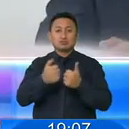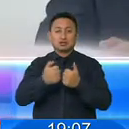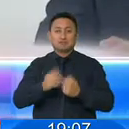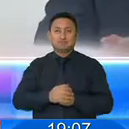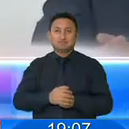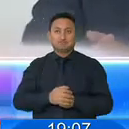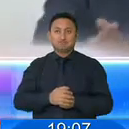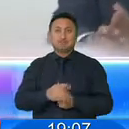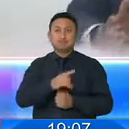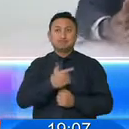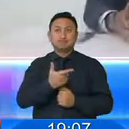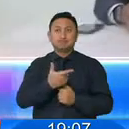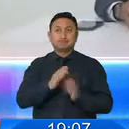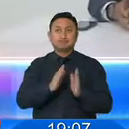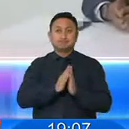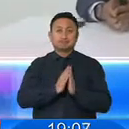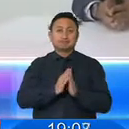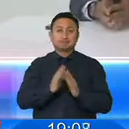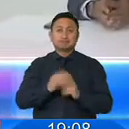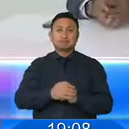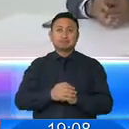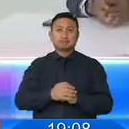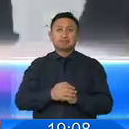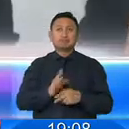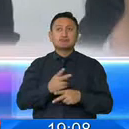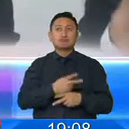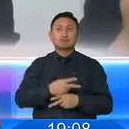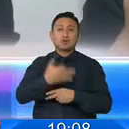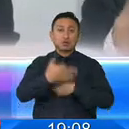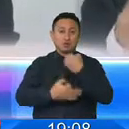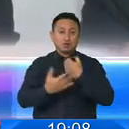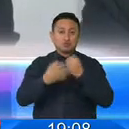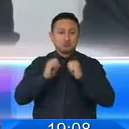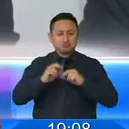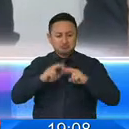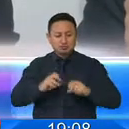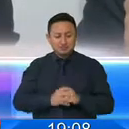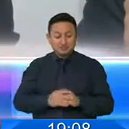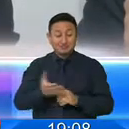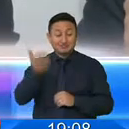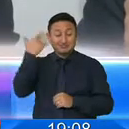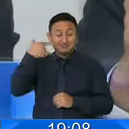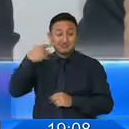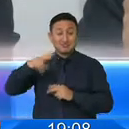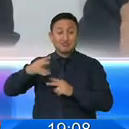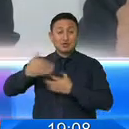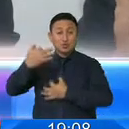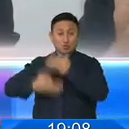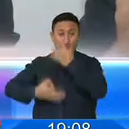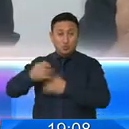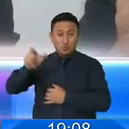También Lara pide la intervención del Consejo de la Judicatura. Investigue a los jueces